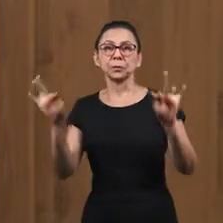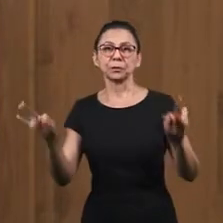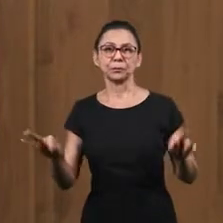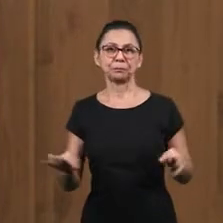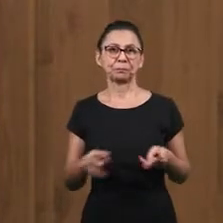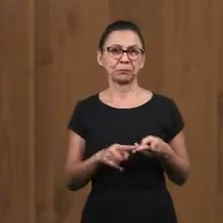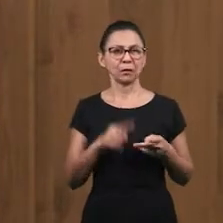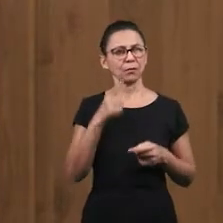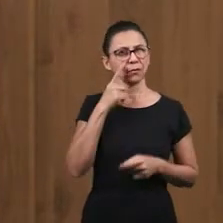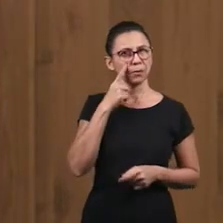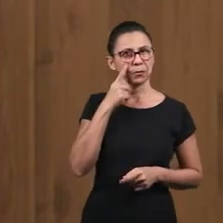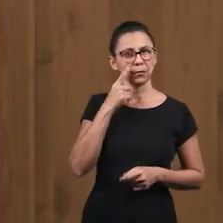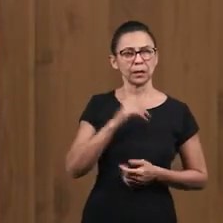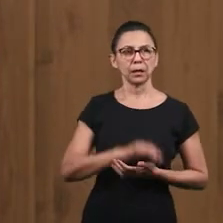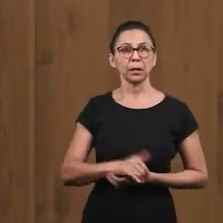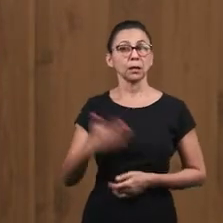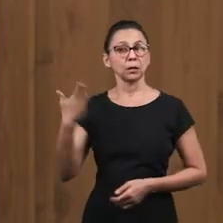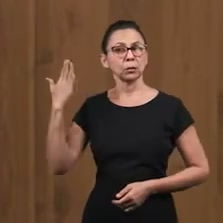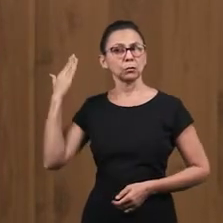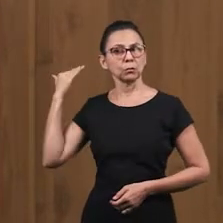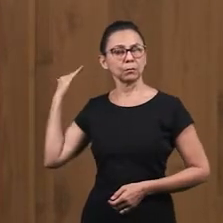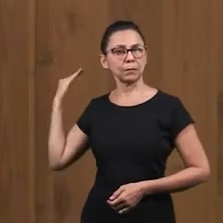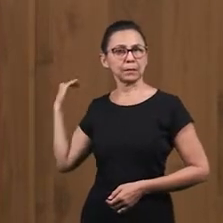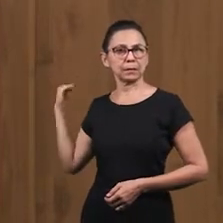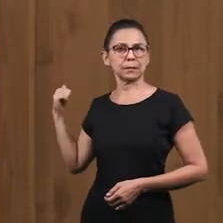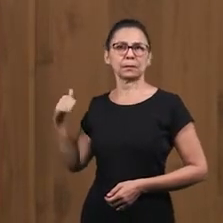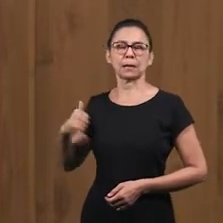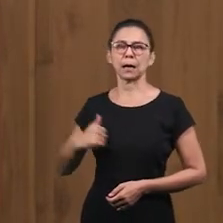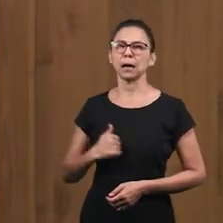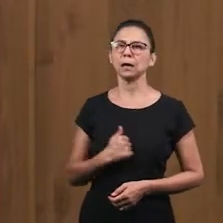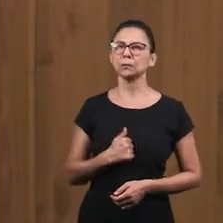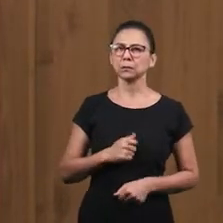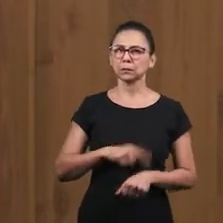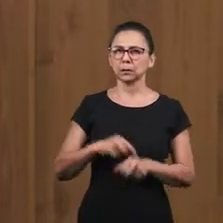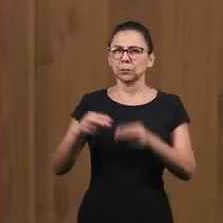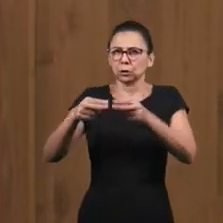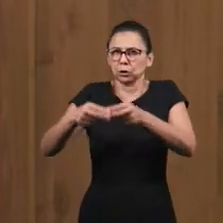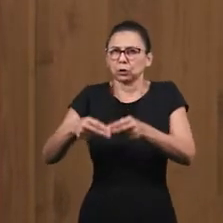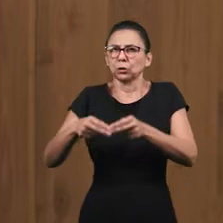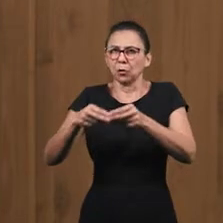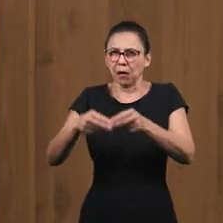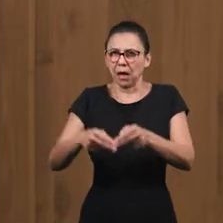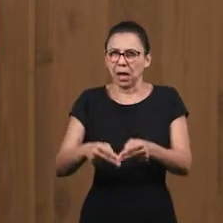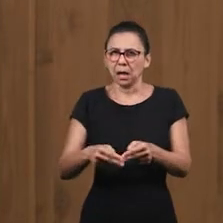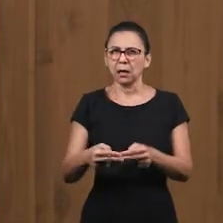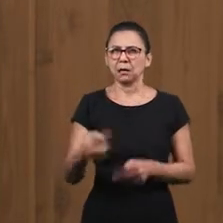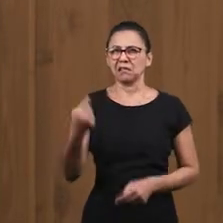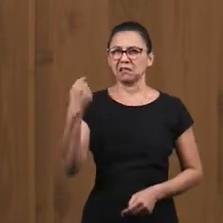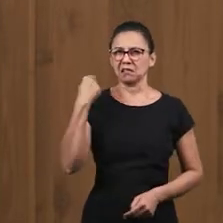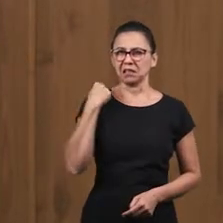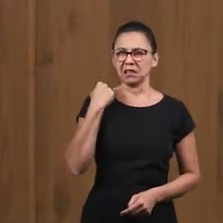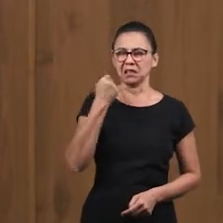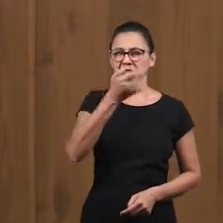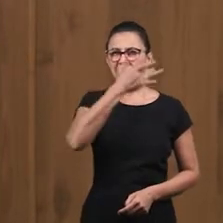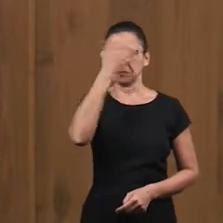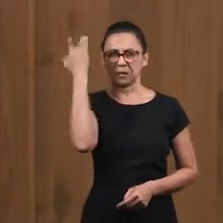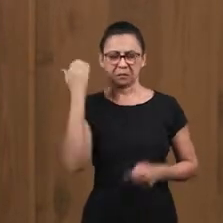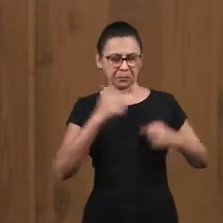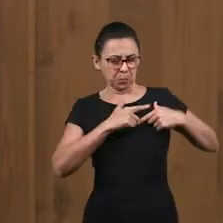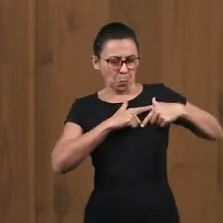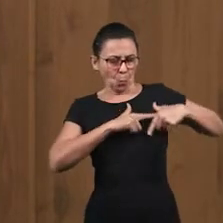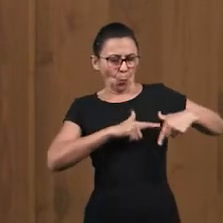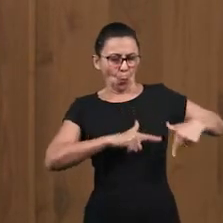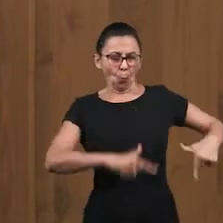personas tenían un corazón vacío del Señor. Ellos tenían un corazón lleno de maldad,